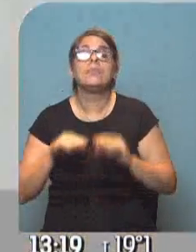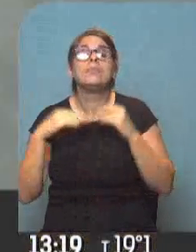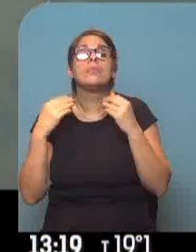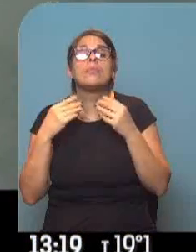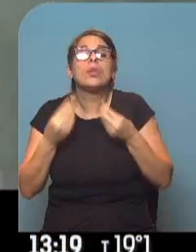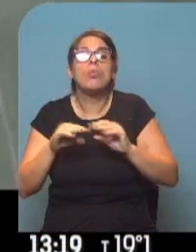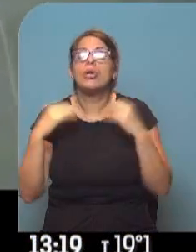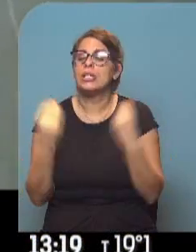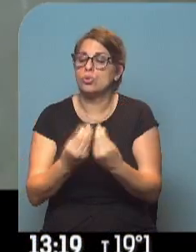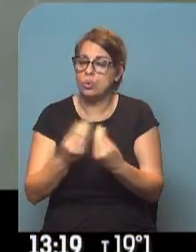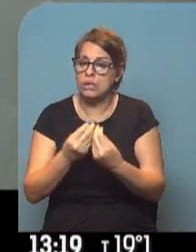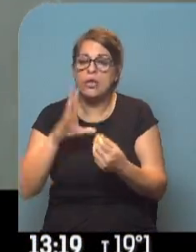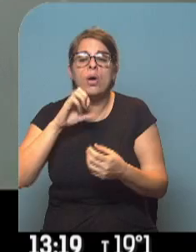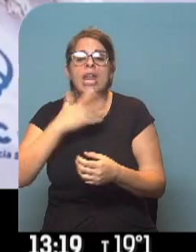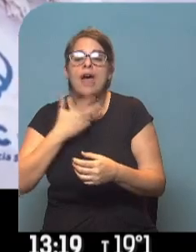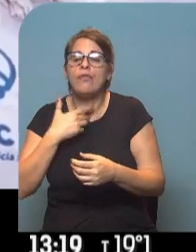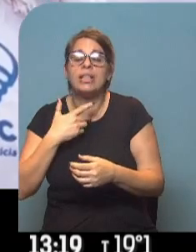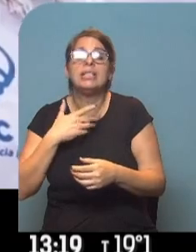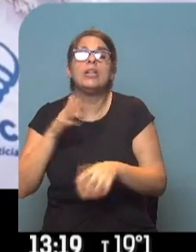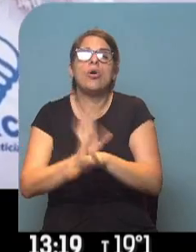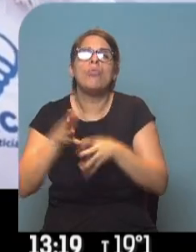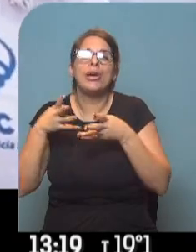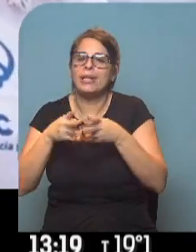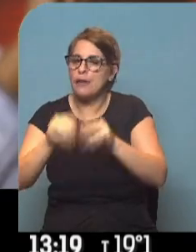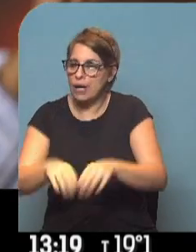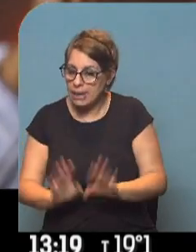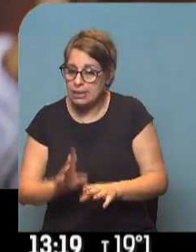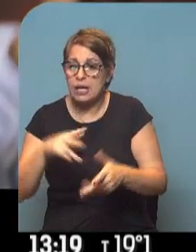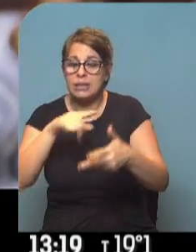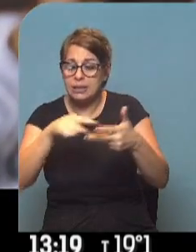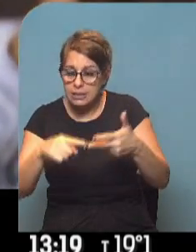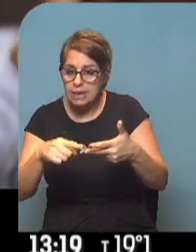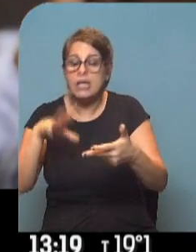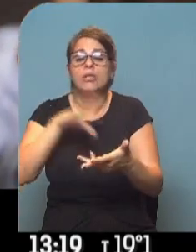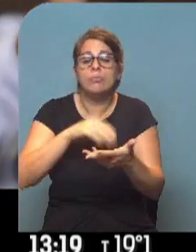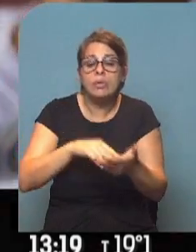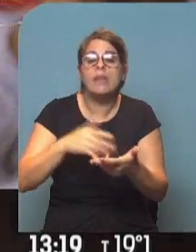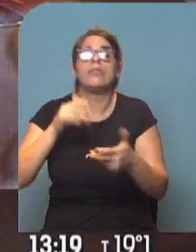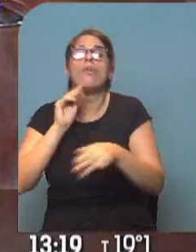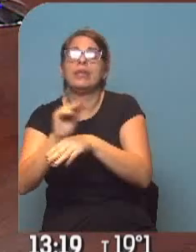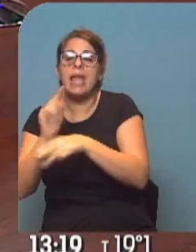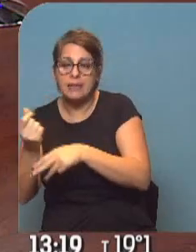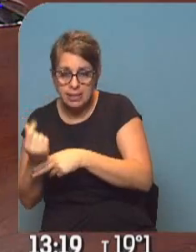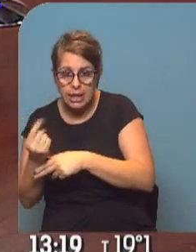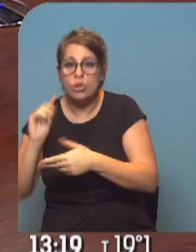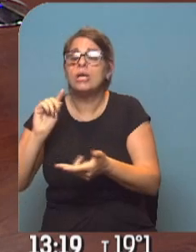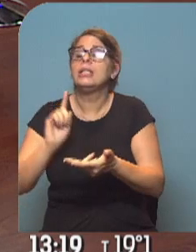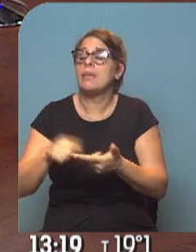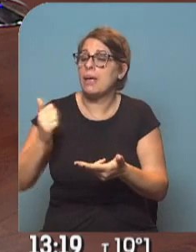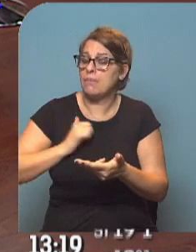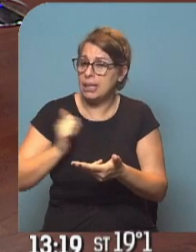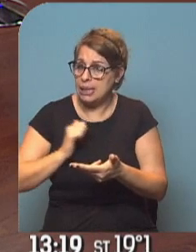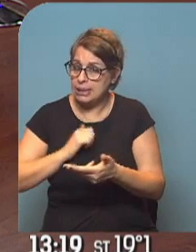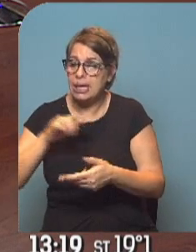de atomizar a la FARC como una guerrilla. Entonces, por estos tres motivos, topográfico, financiero y militar, puede que, como está ocurriendo, la conducción de la FARC